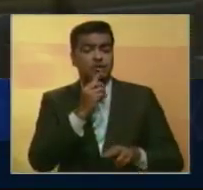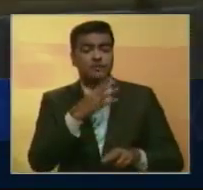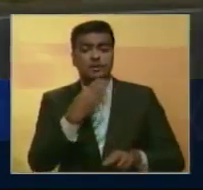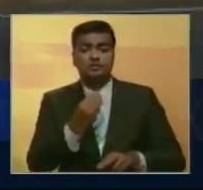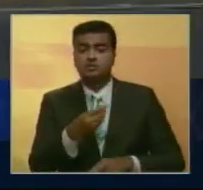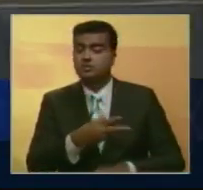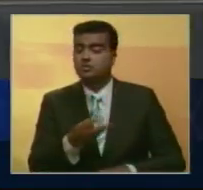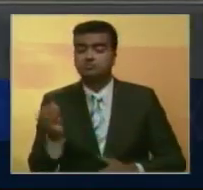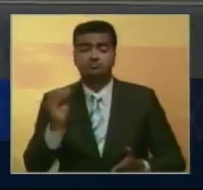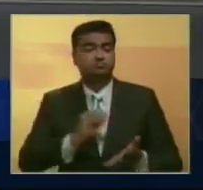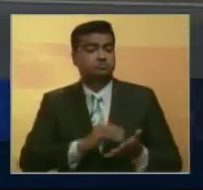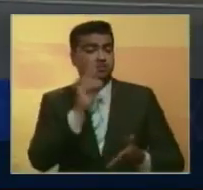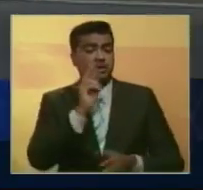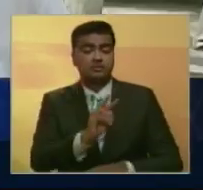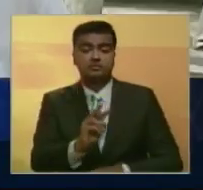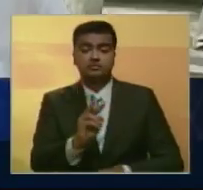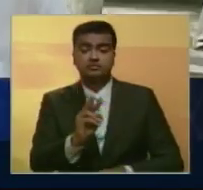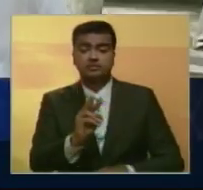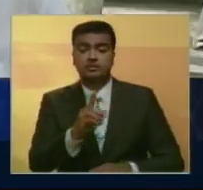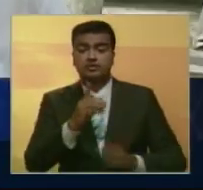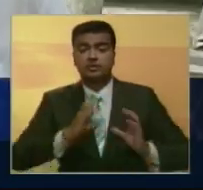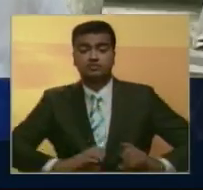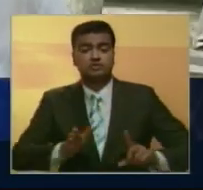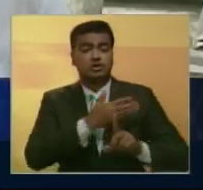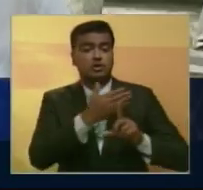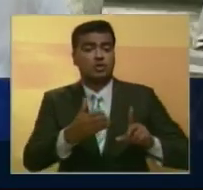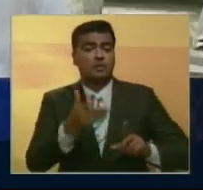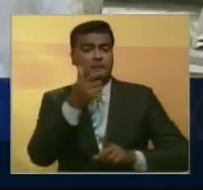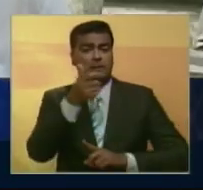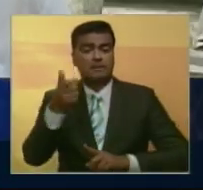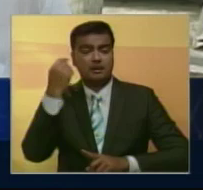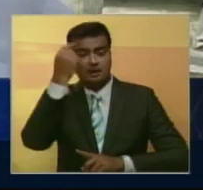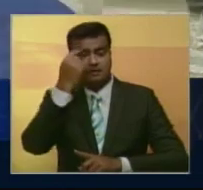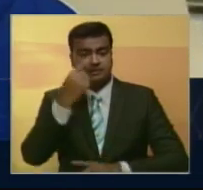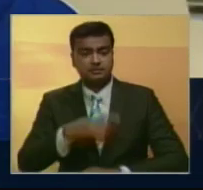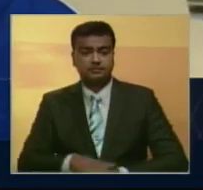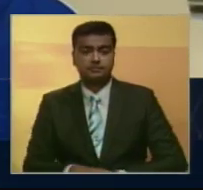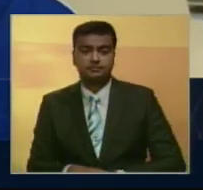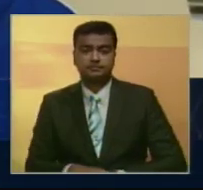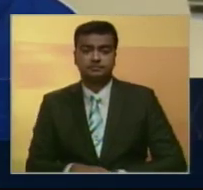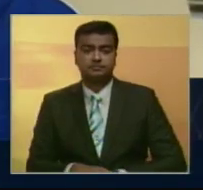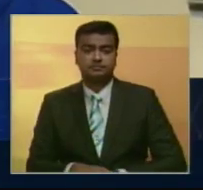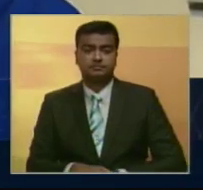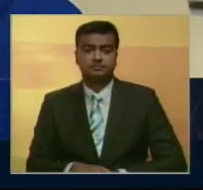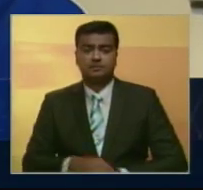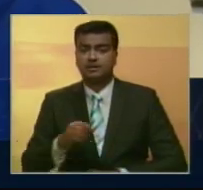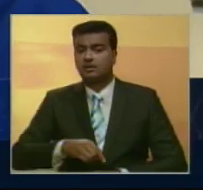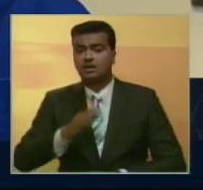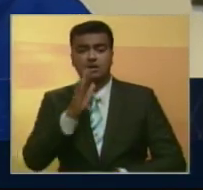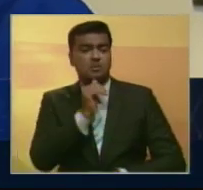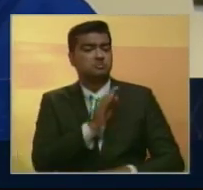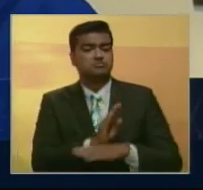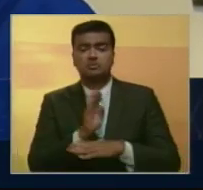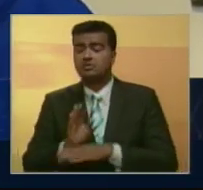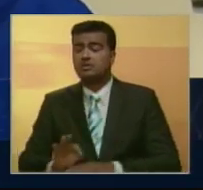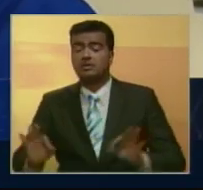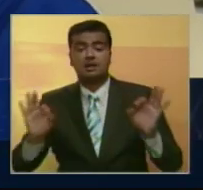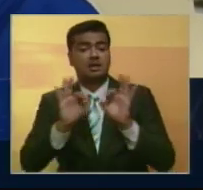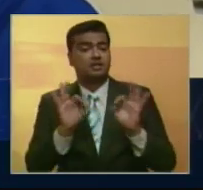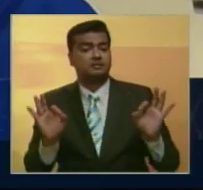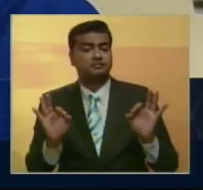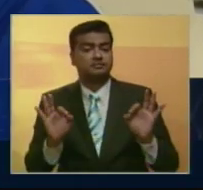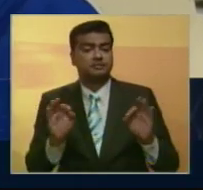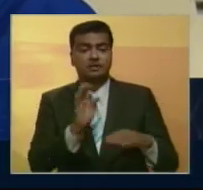Junquito y no los volvieron a ver hasta que fueron hallados golpeados y con disparos en la cabeza. Aquí no hay seguridad de nada. La seguridad